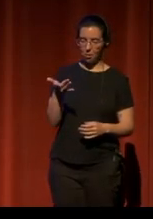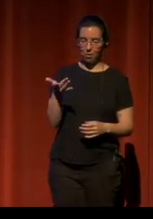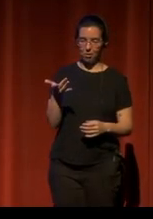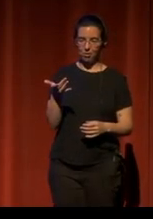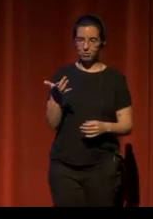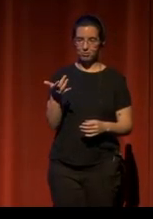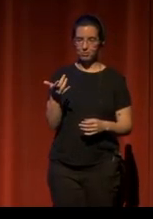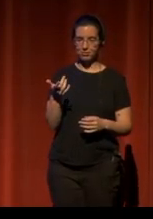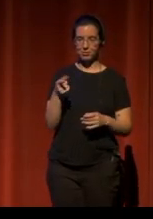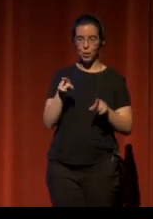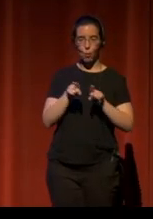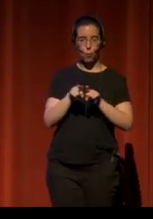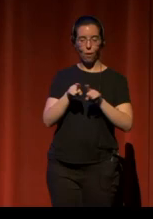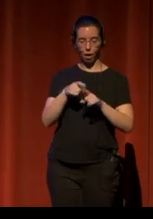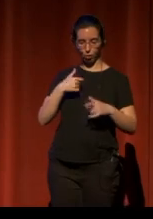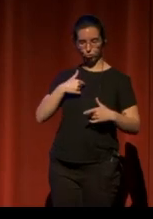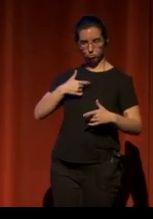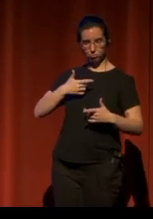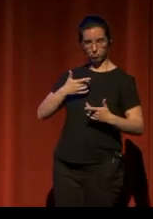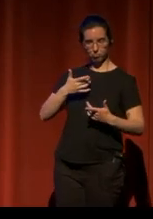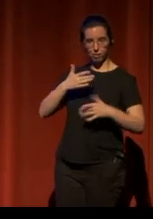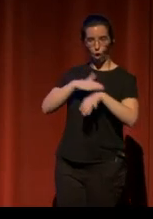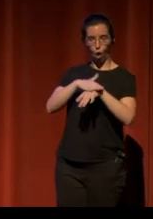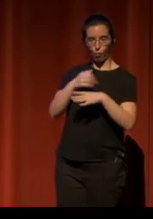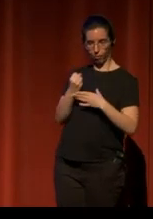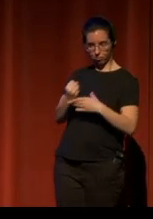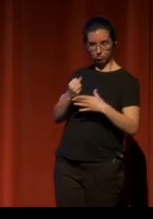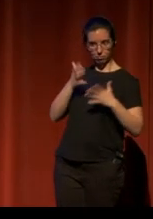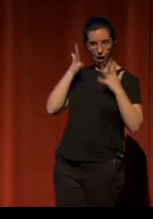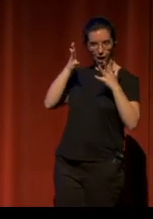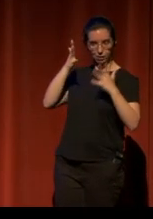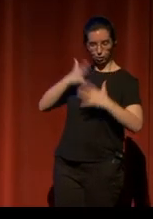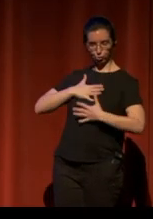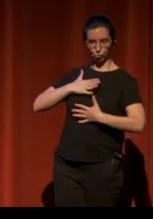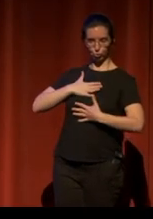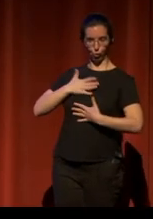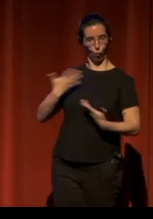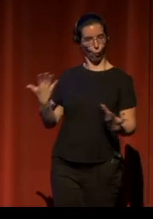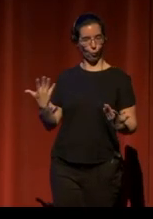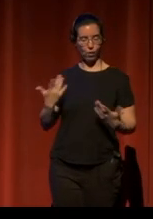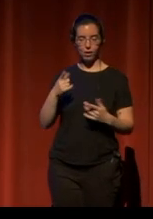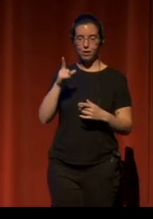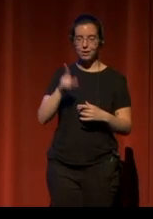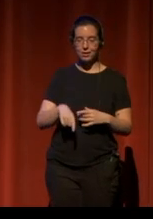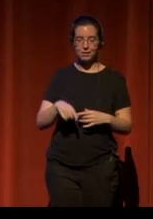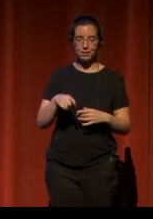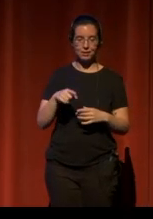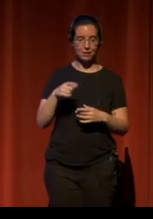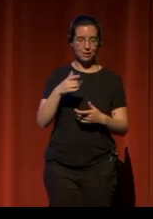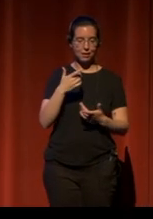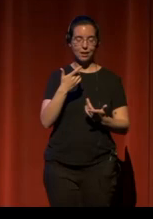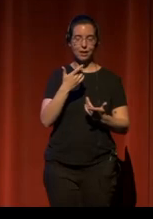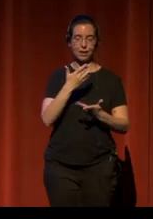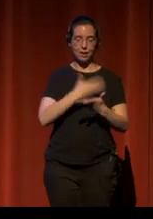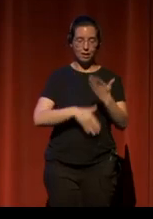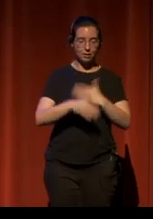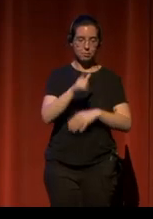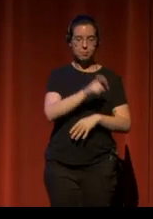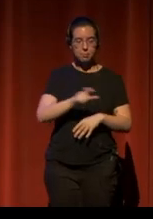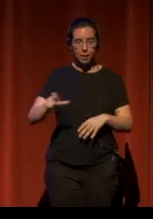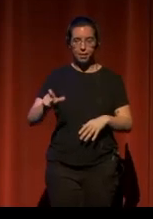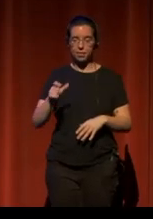y son asesores del gobierno no esta gente con discapacidad aspasia introduciendo perspectiva de género y